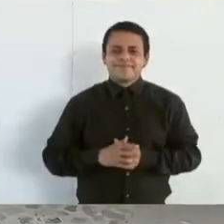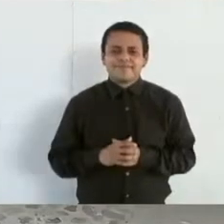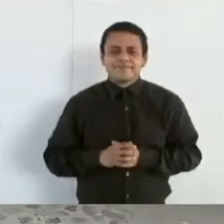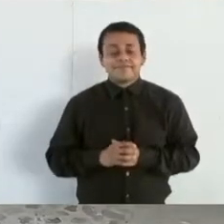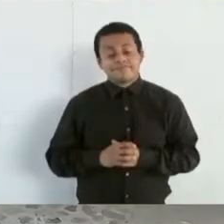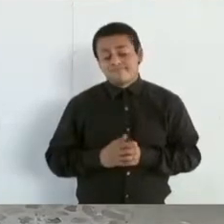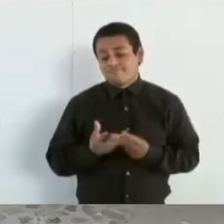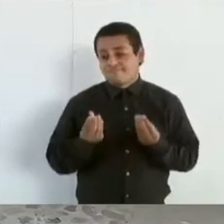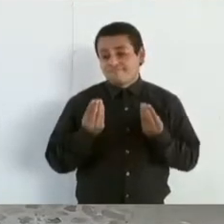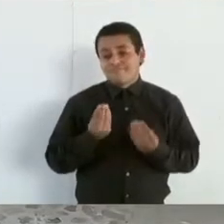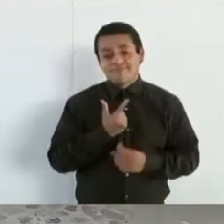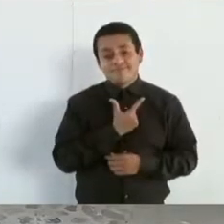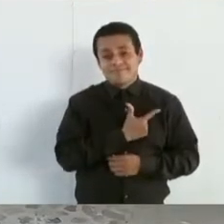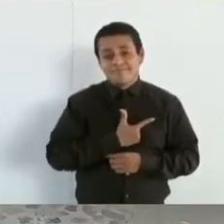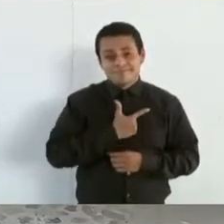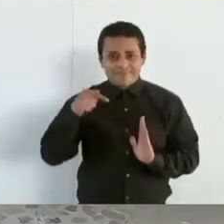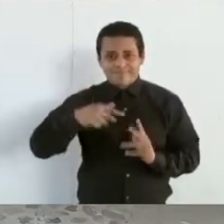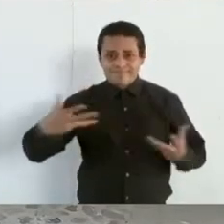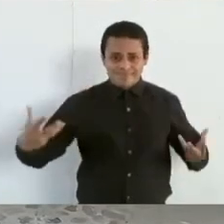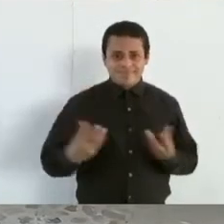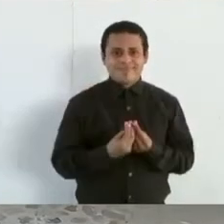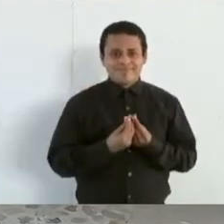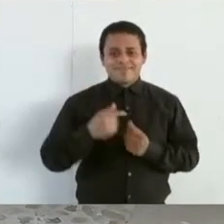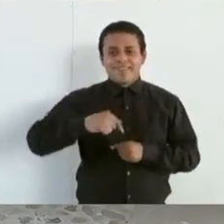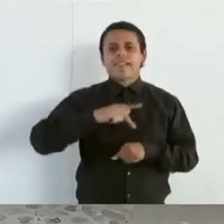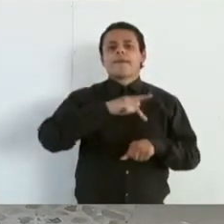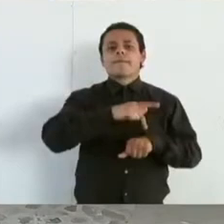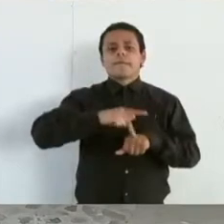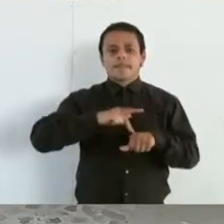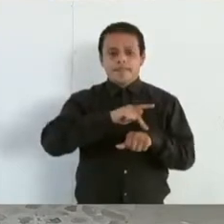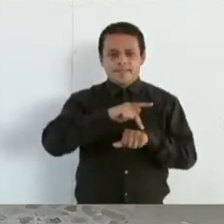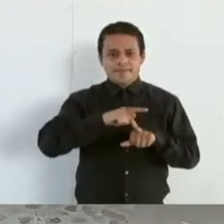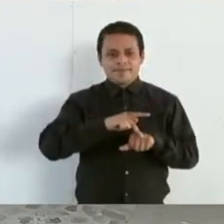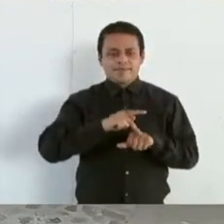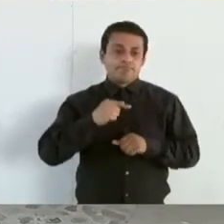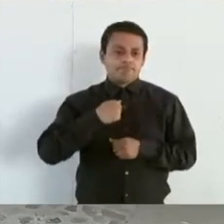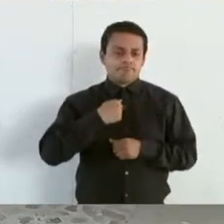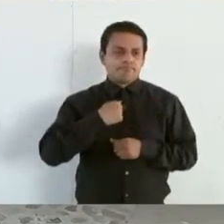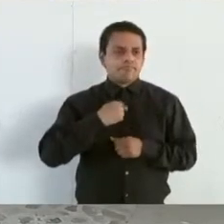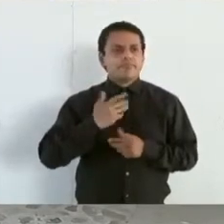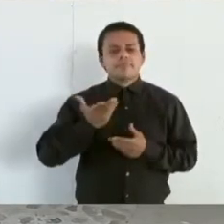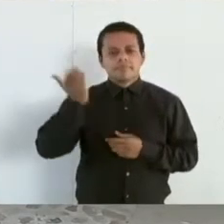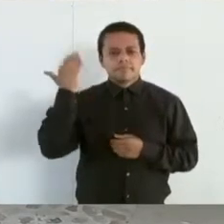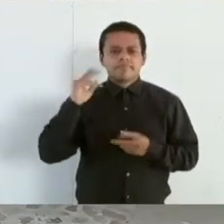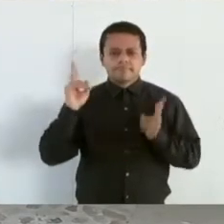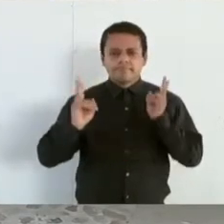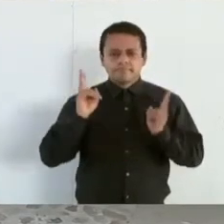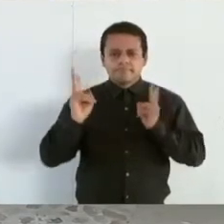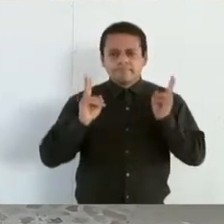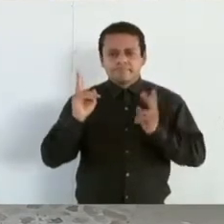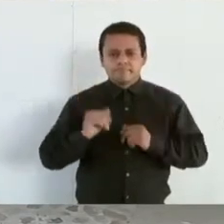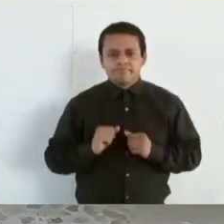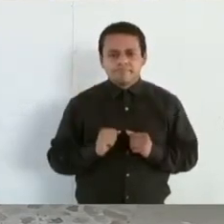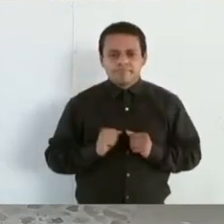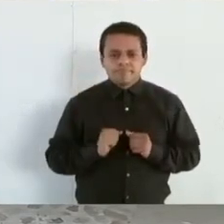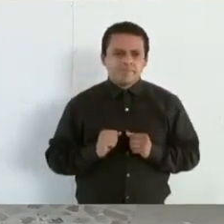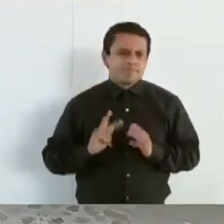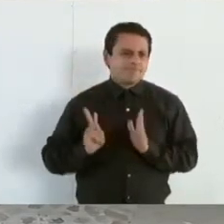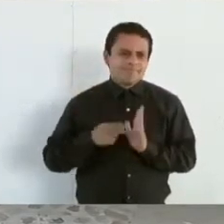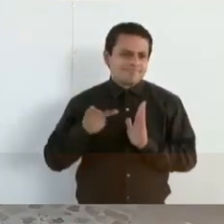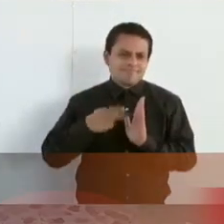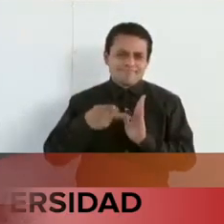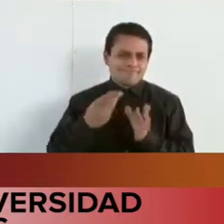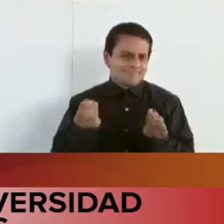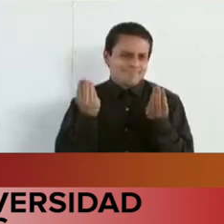Me da mucho gusto estar de nuevo en Pinos. He visitado, en efecto, este municipio muchas